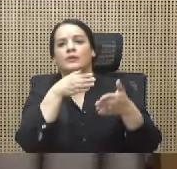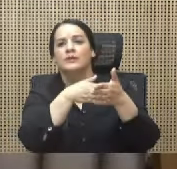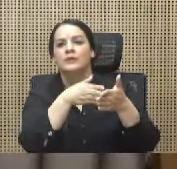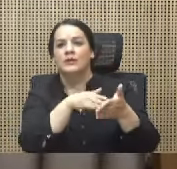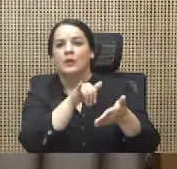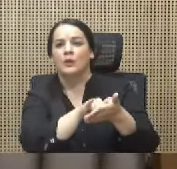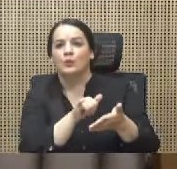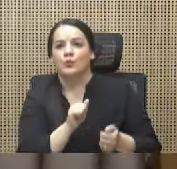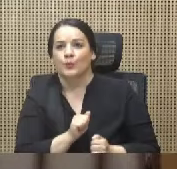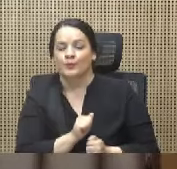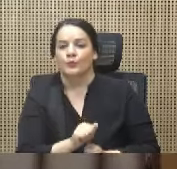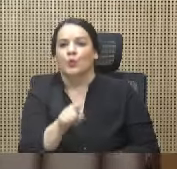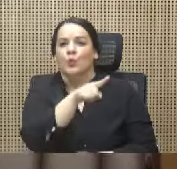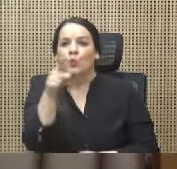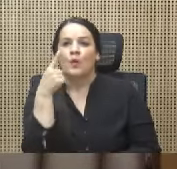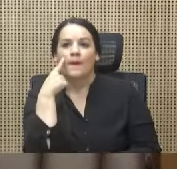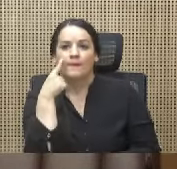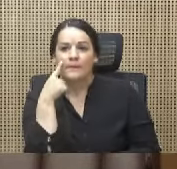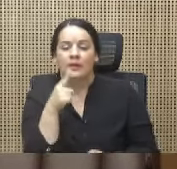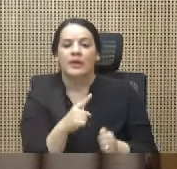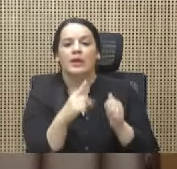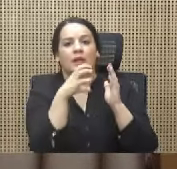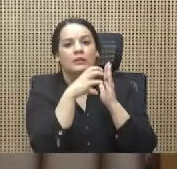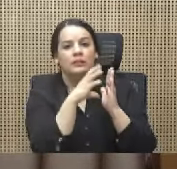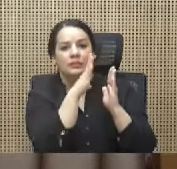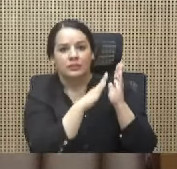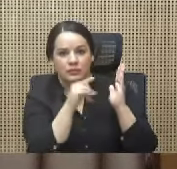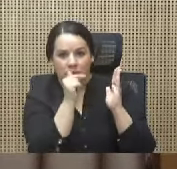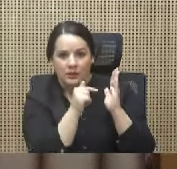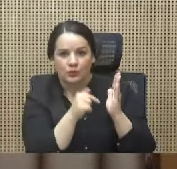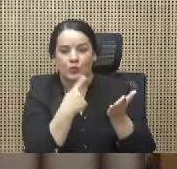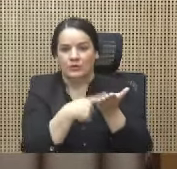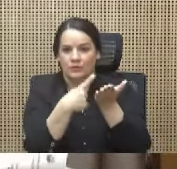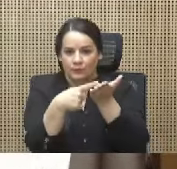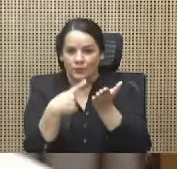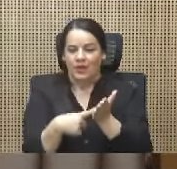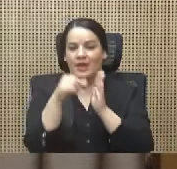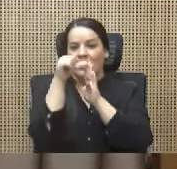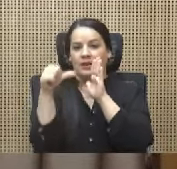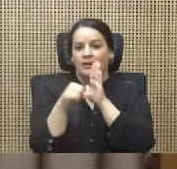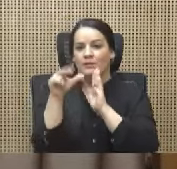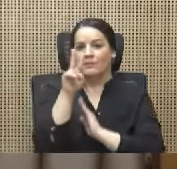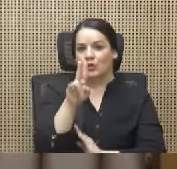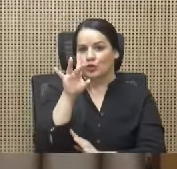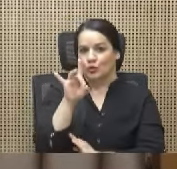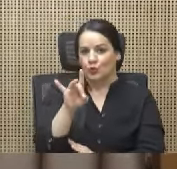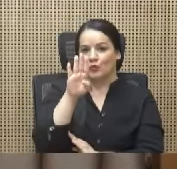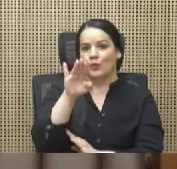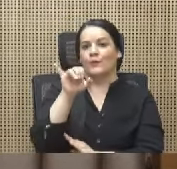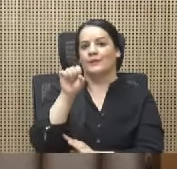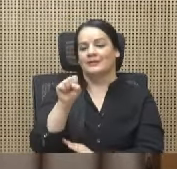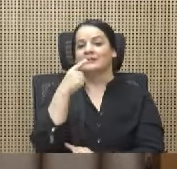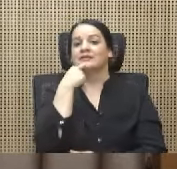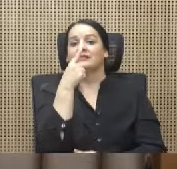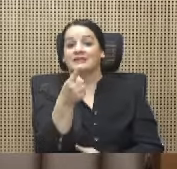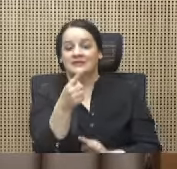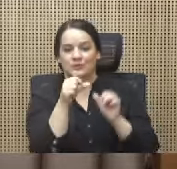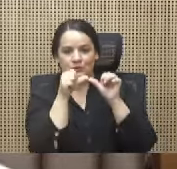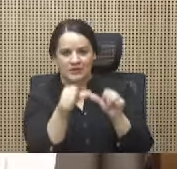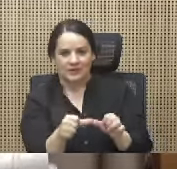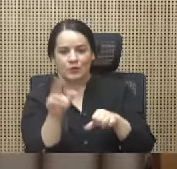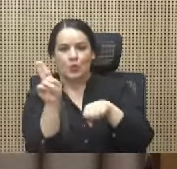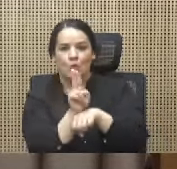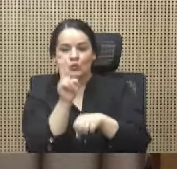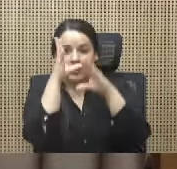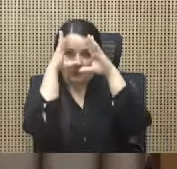ustedes ven, en el texto en discusión, el artículo 28 bis, indica lo siguiente: uso de